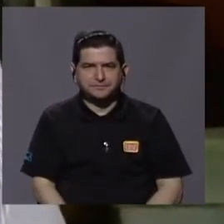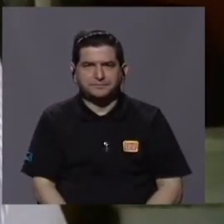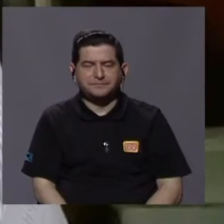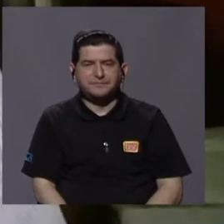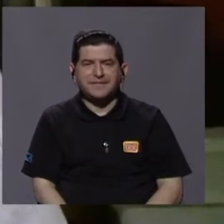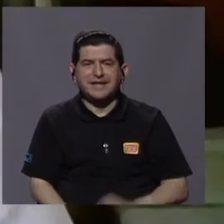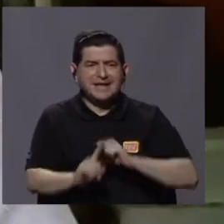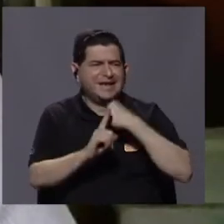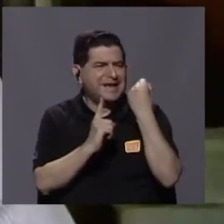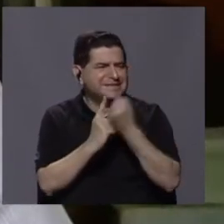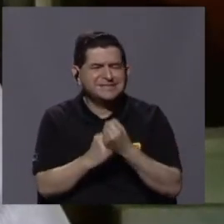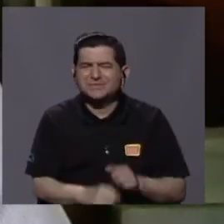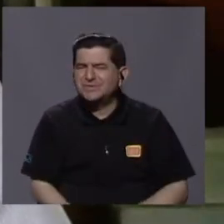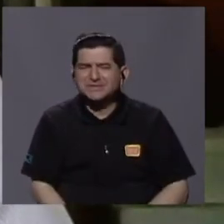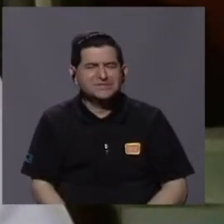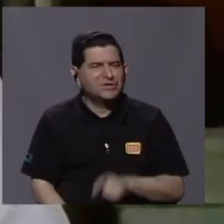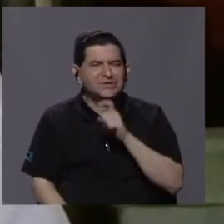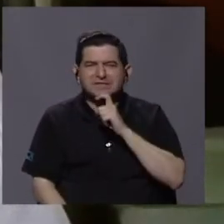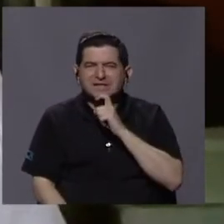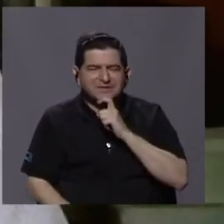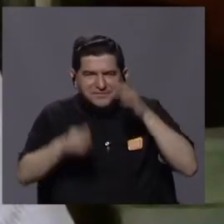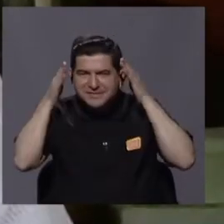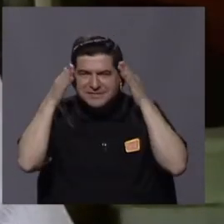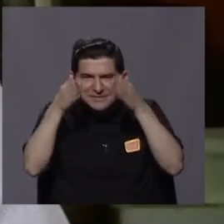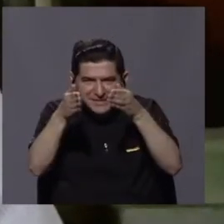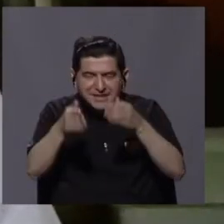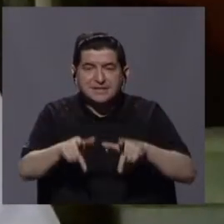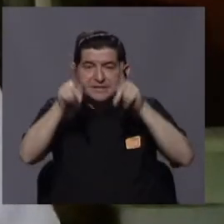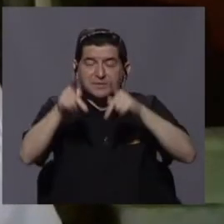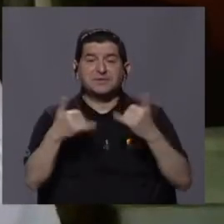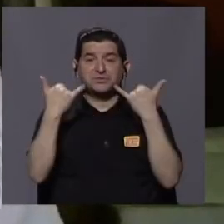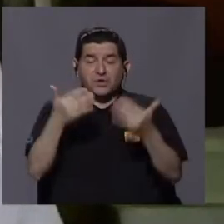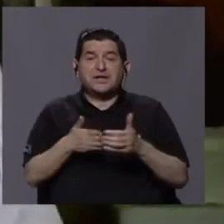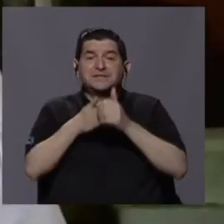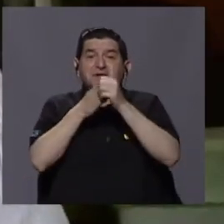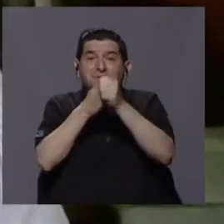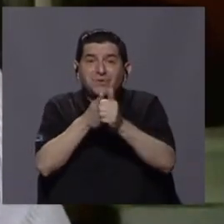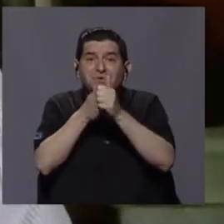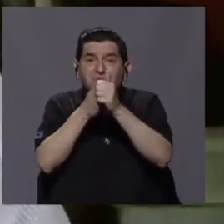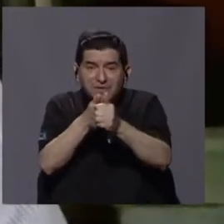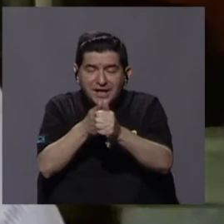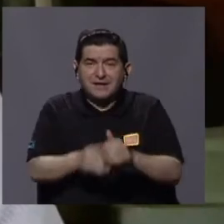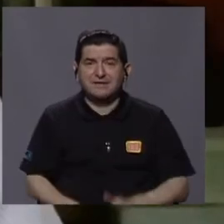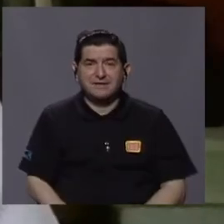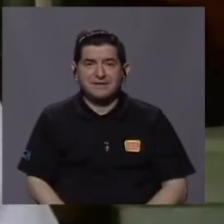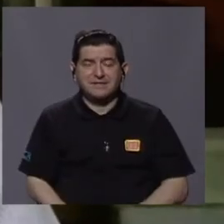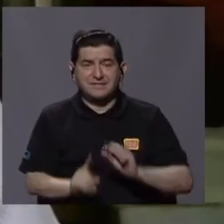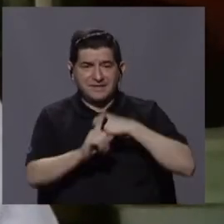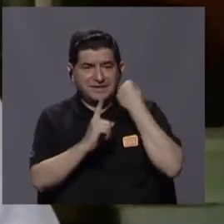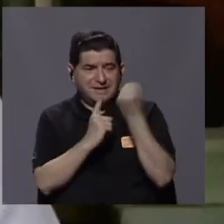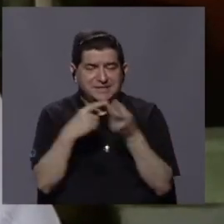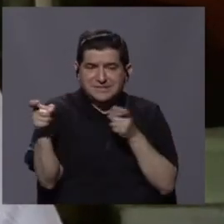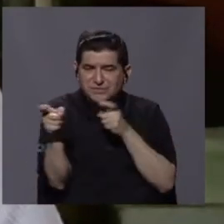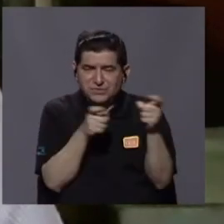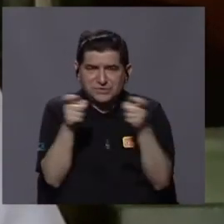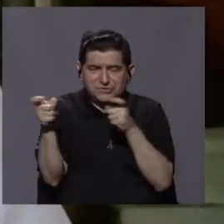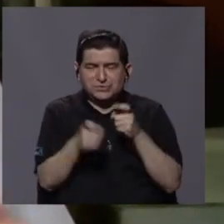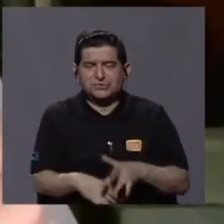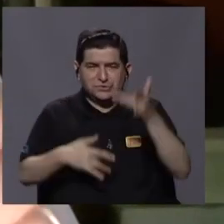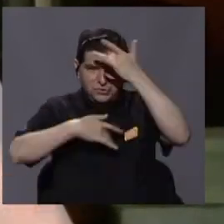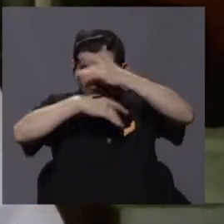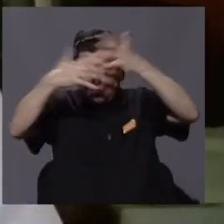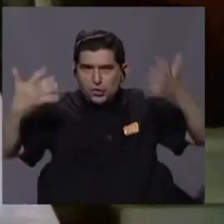miopía de la gente que hoy en día está dirigiendo o tratando de dirigir el manejo de la pandemia